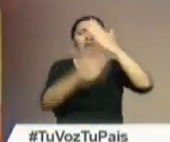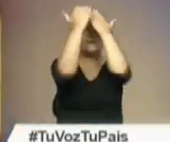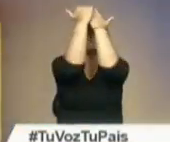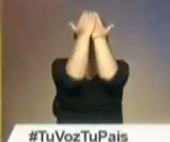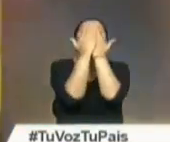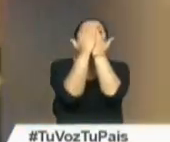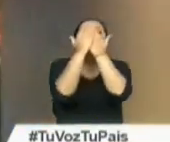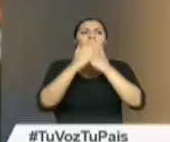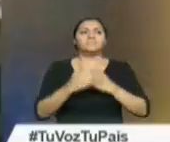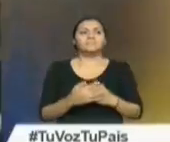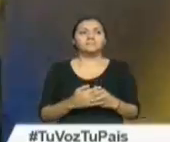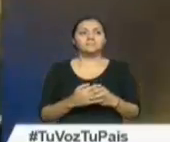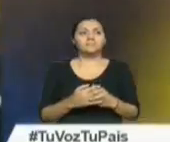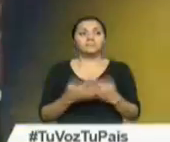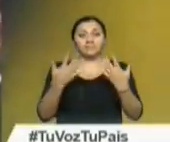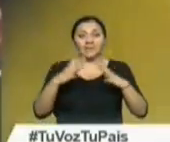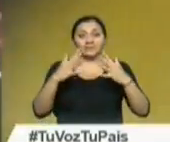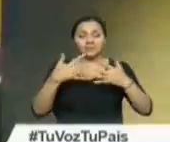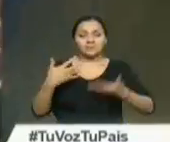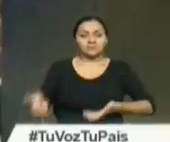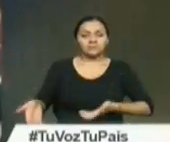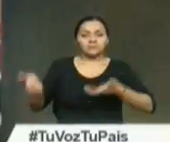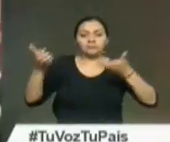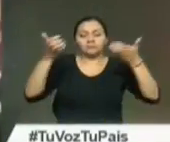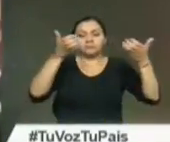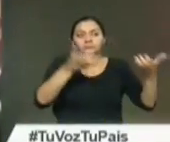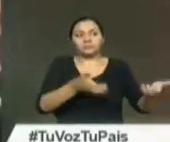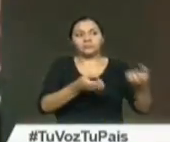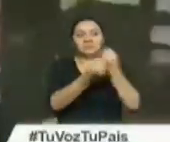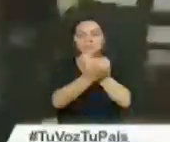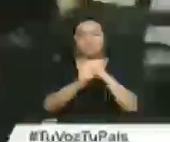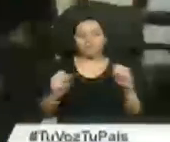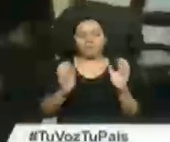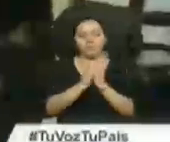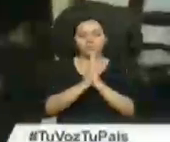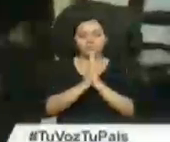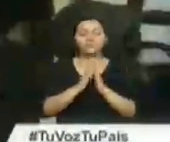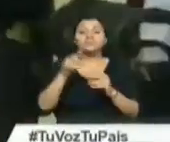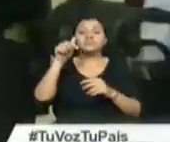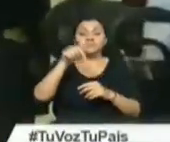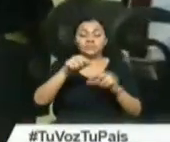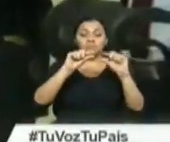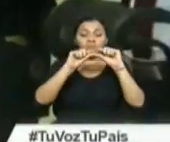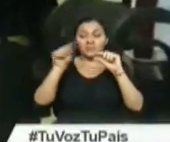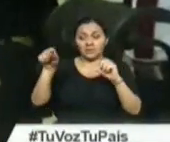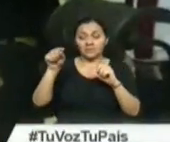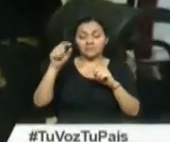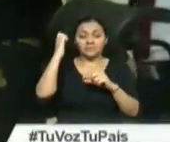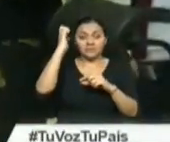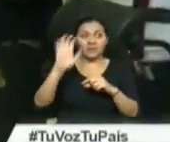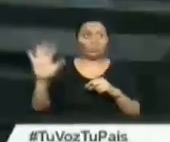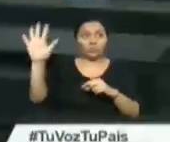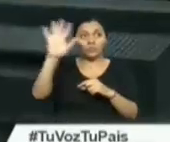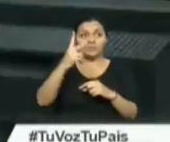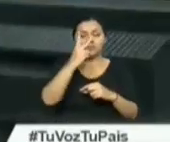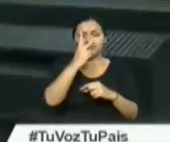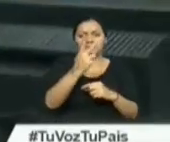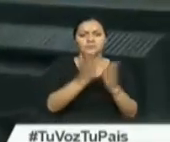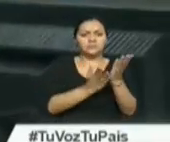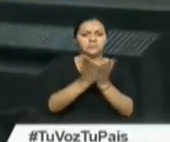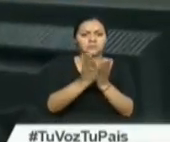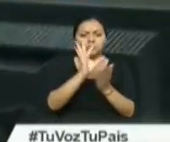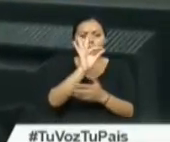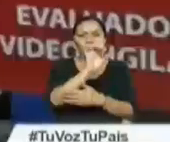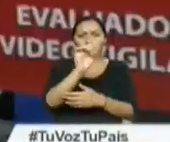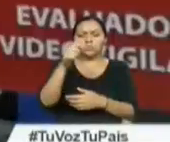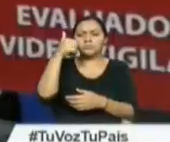cabeza. Ya. Volviste a nacer el baño. Dios te bendiga. La misión de ENA palpó la realidad de un servicio de emergencias en